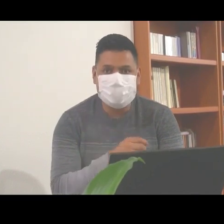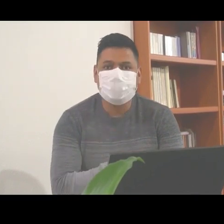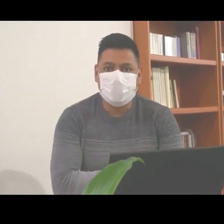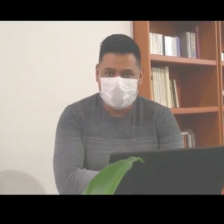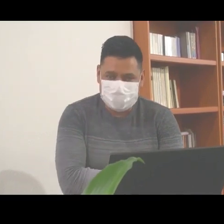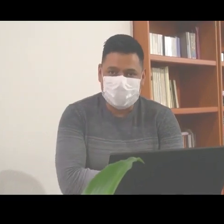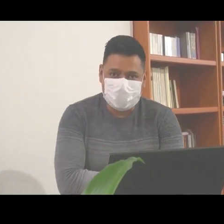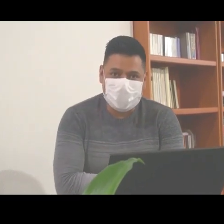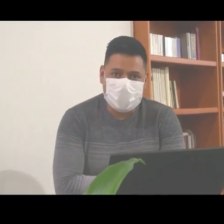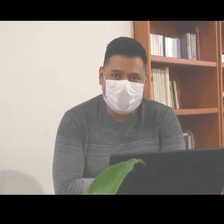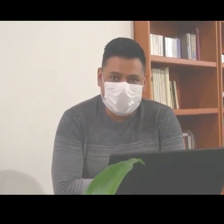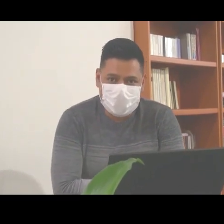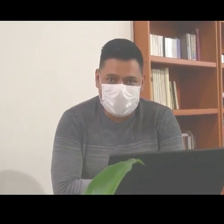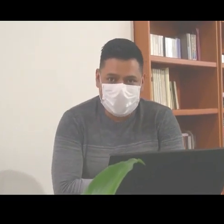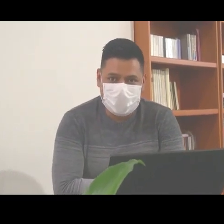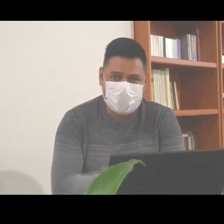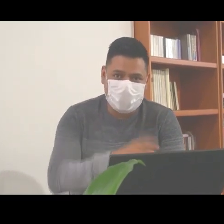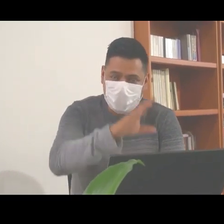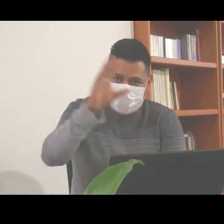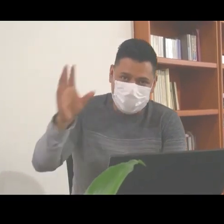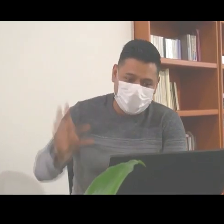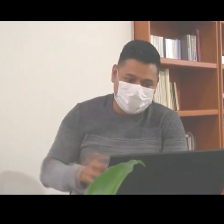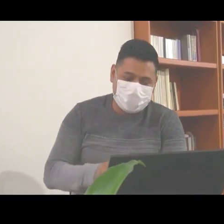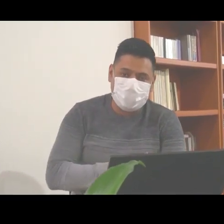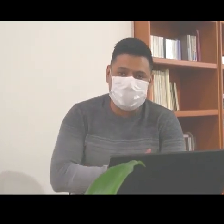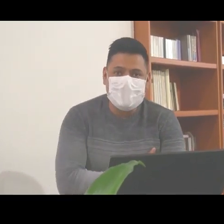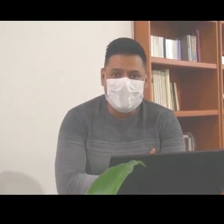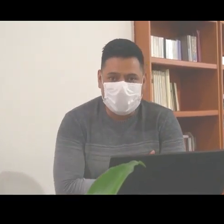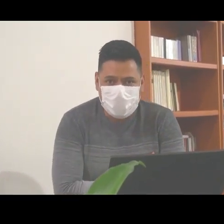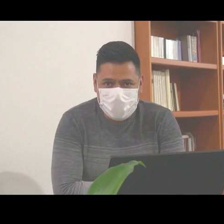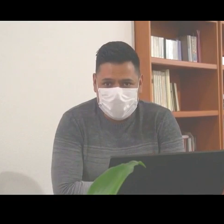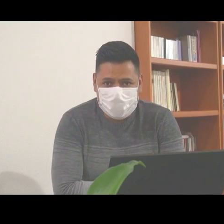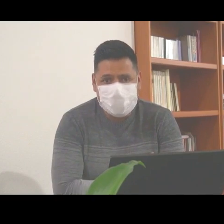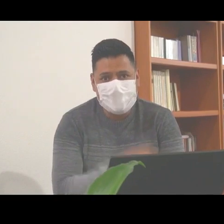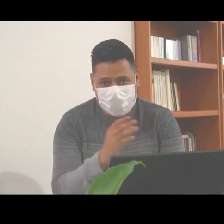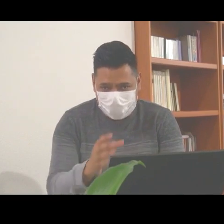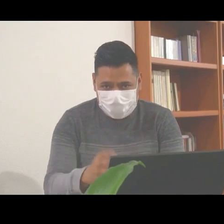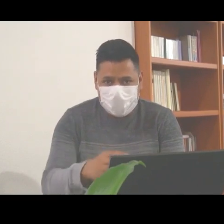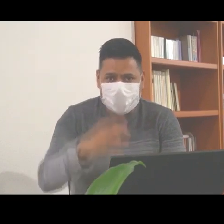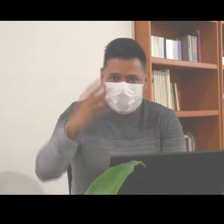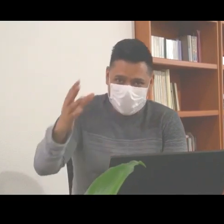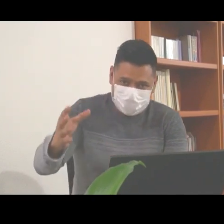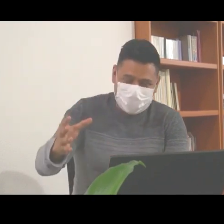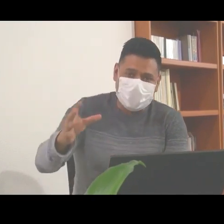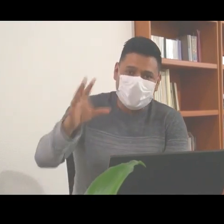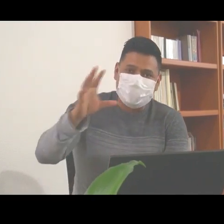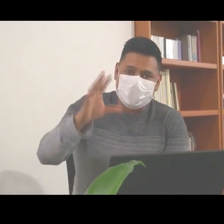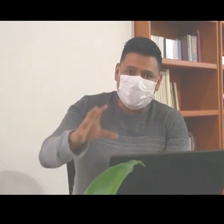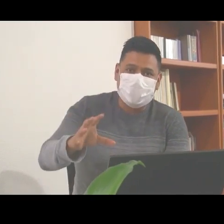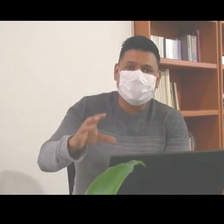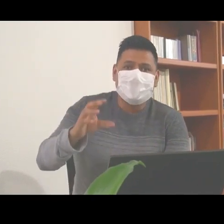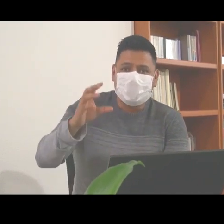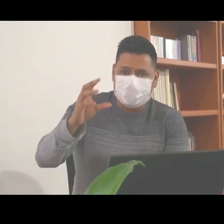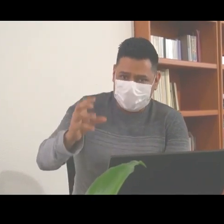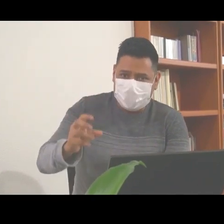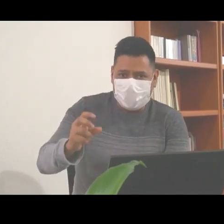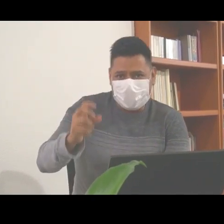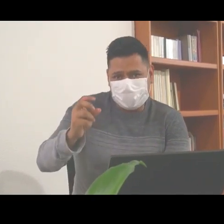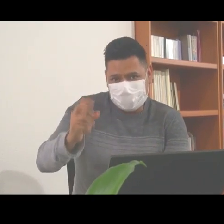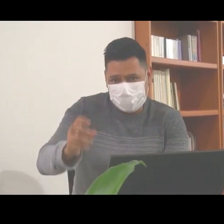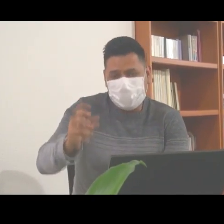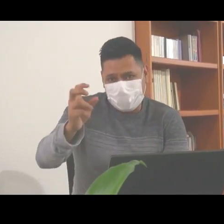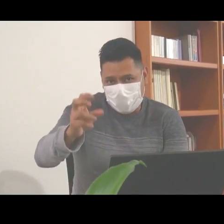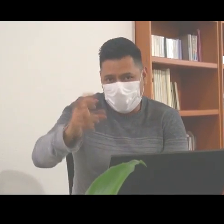angeles.torres@ine.mx. Es en general la convocatoria que tenemos actualmente. Reiterar, es para todas aquellas personas que tienen